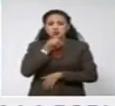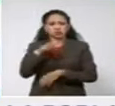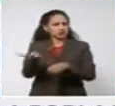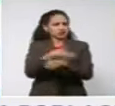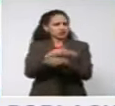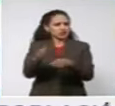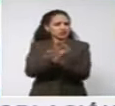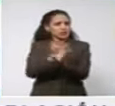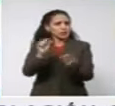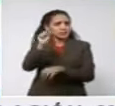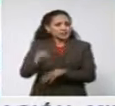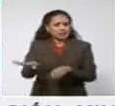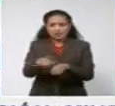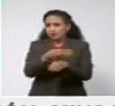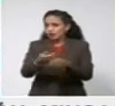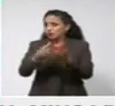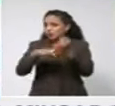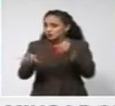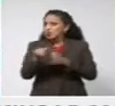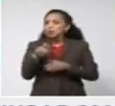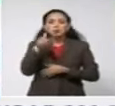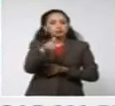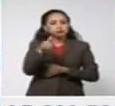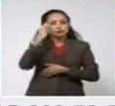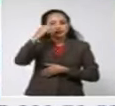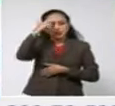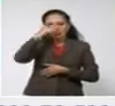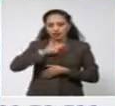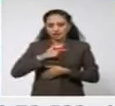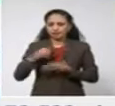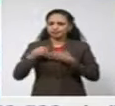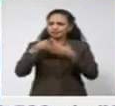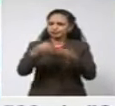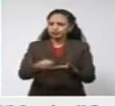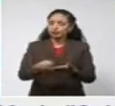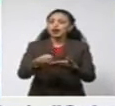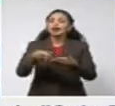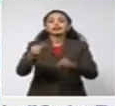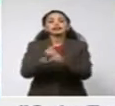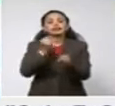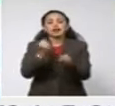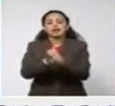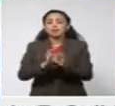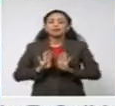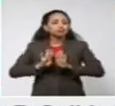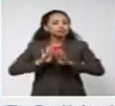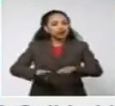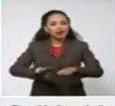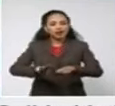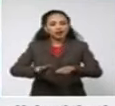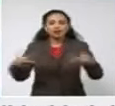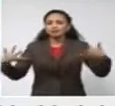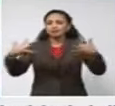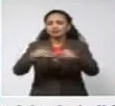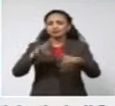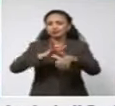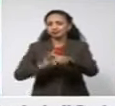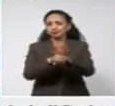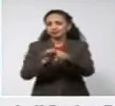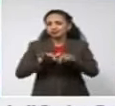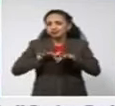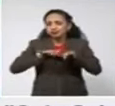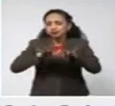país también se han desplazado hasta Ciego de Ávila para contribuir en cortar la cadena de transmisión. Ya está listo